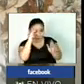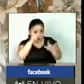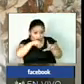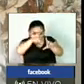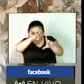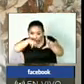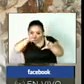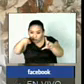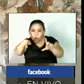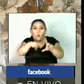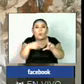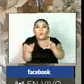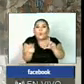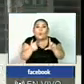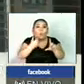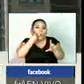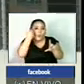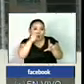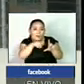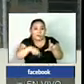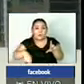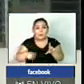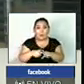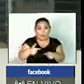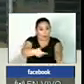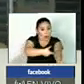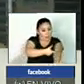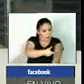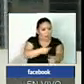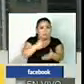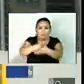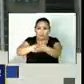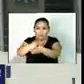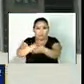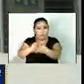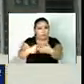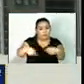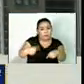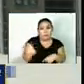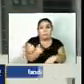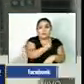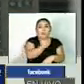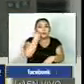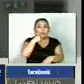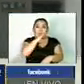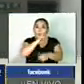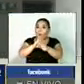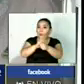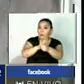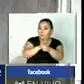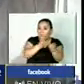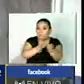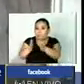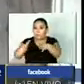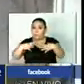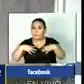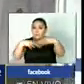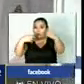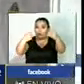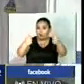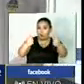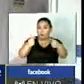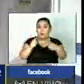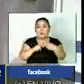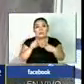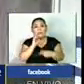curvas de afección. La lucha en los hospitales se mantiene con pacientes en proceso de recuperación por el COVID-19.